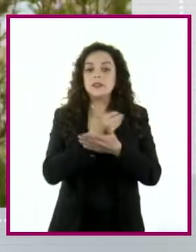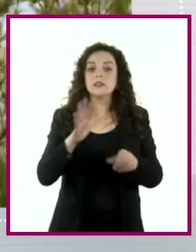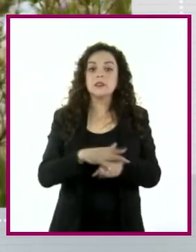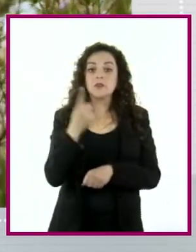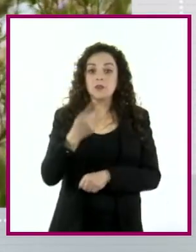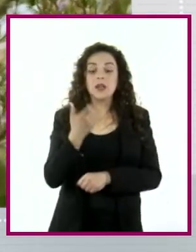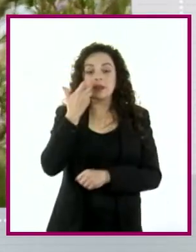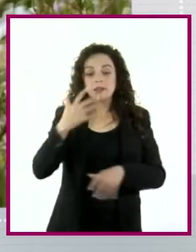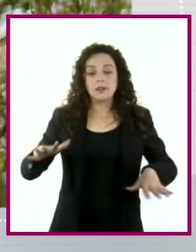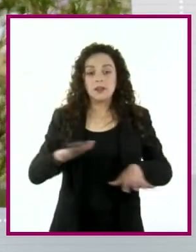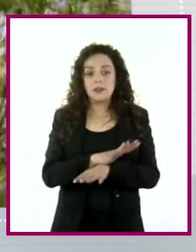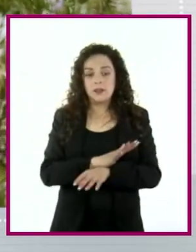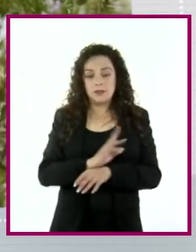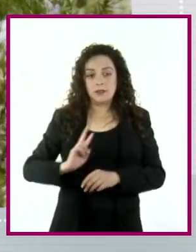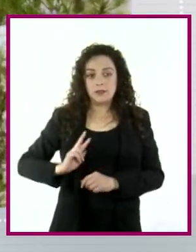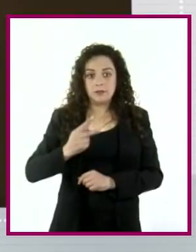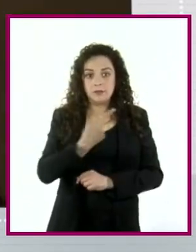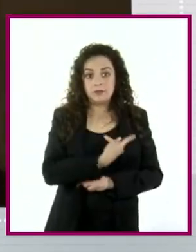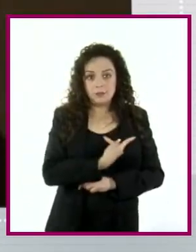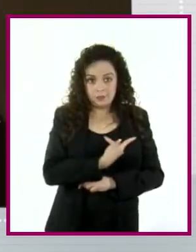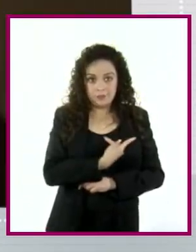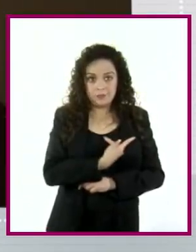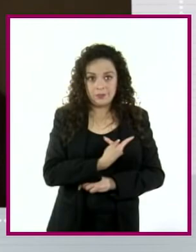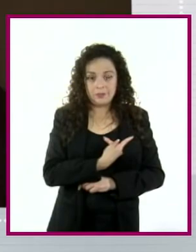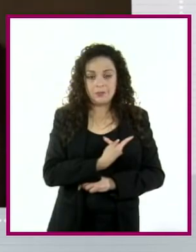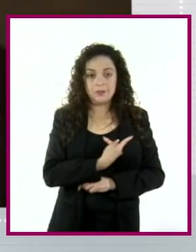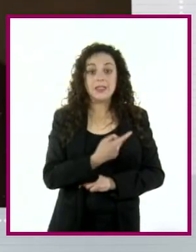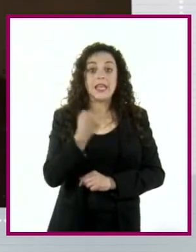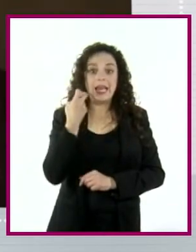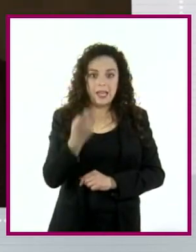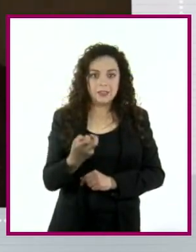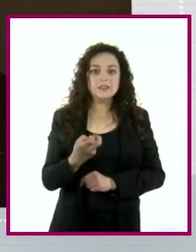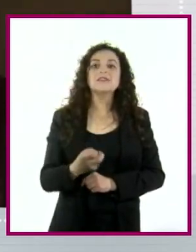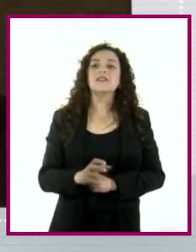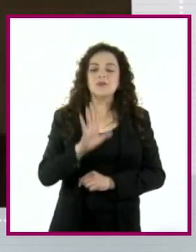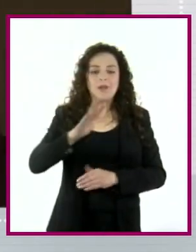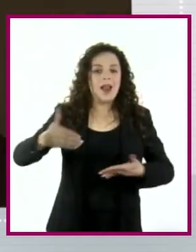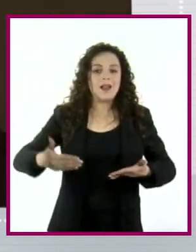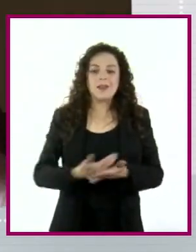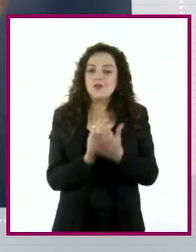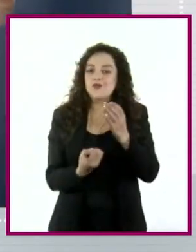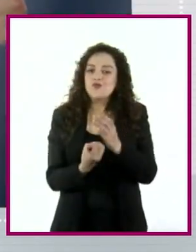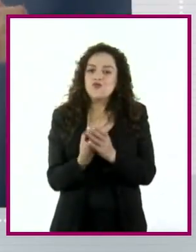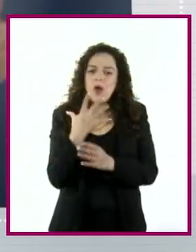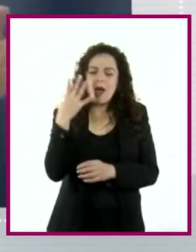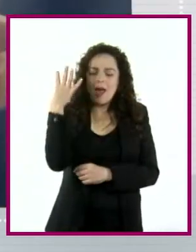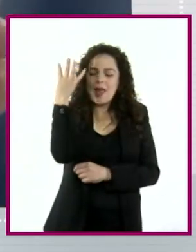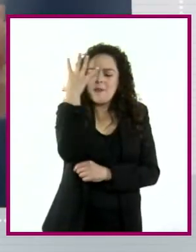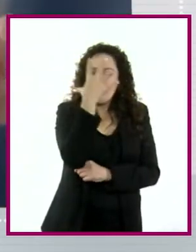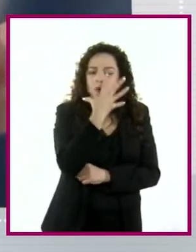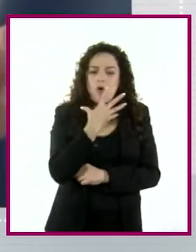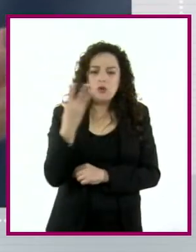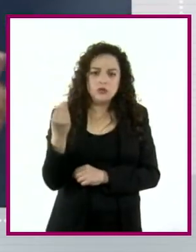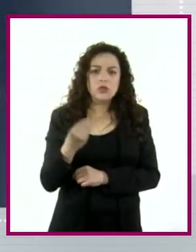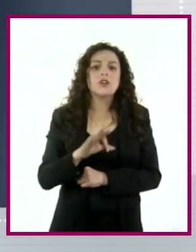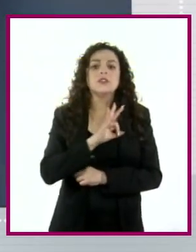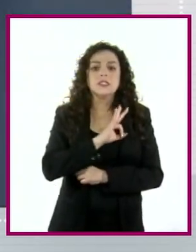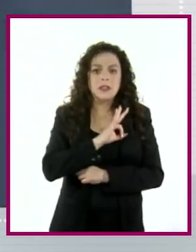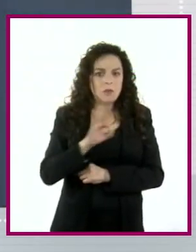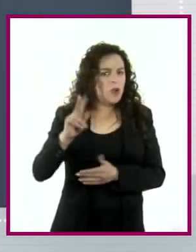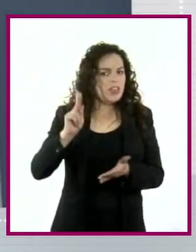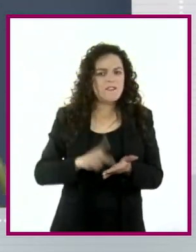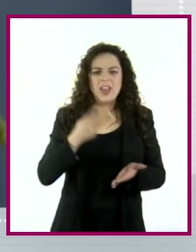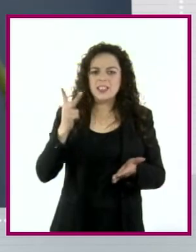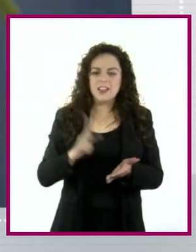entre los géneros, volvemos a nacer. Es un nacimiento nuevo, muy hermoso, y podemos nacer todas las veces